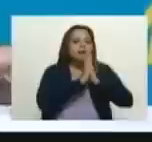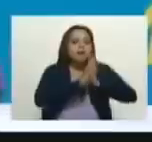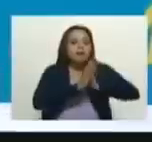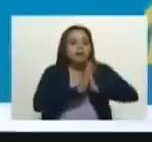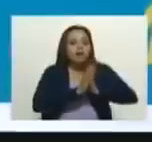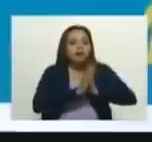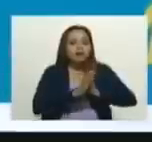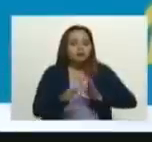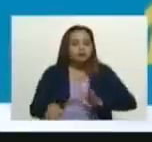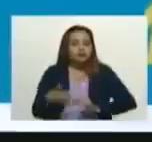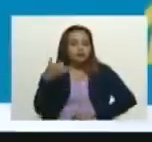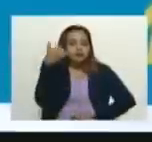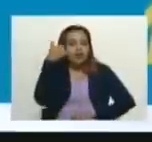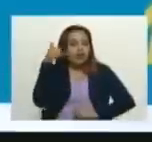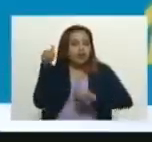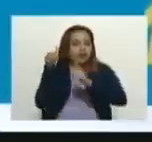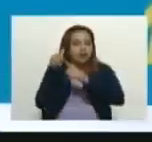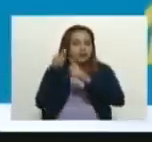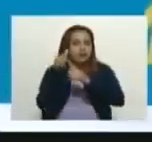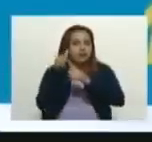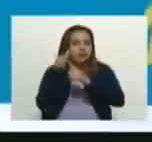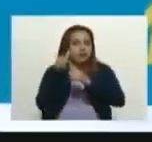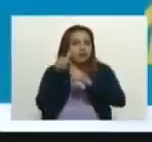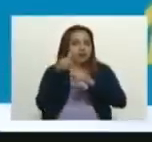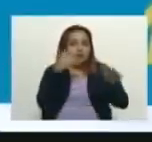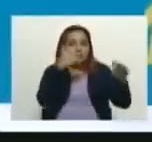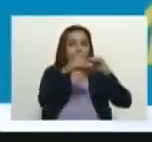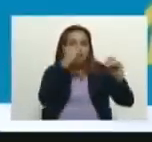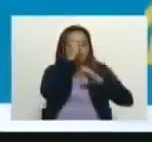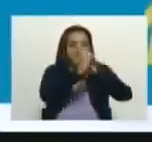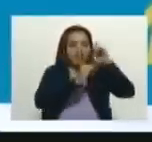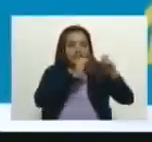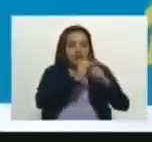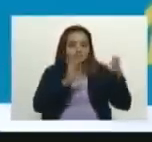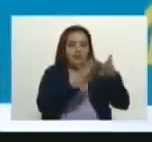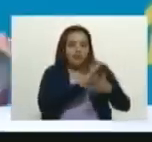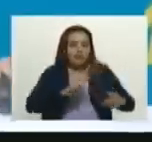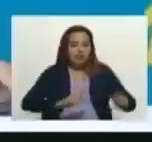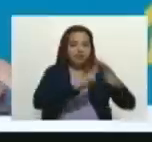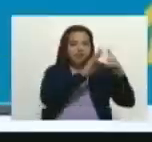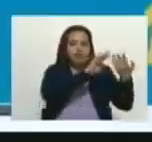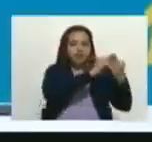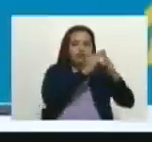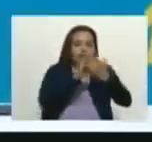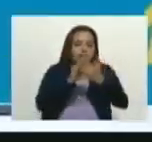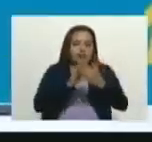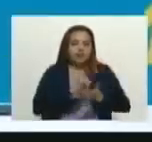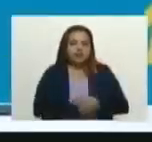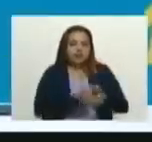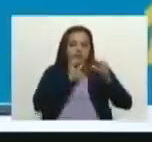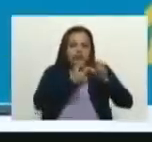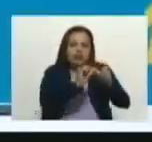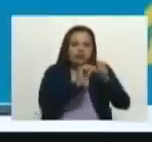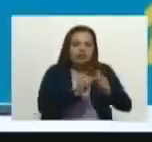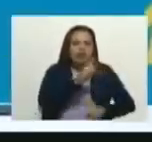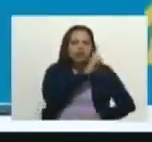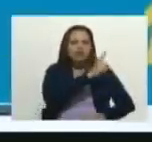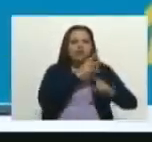por acá. Me envían por acá los videos del encuentro con la comunidad y vamos a seguir en el